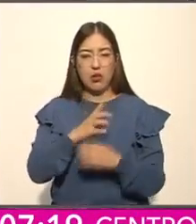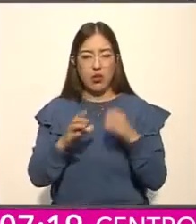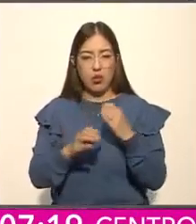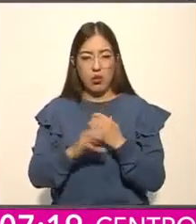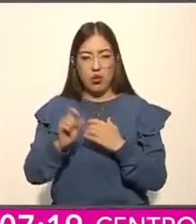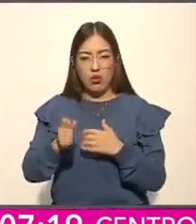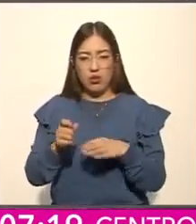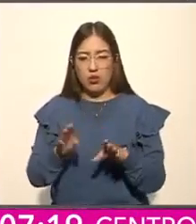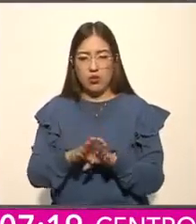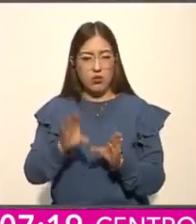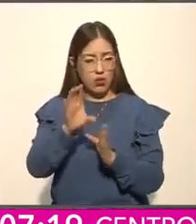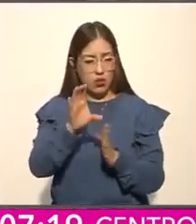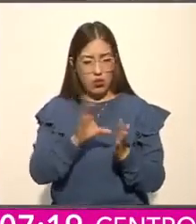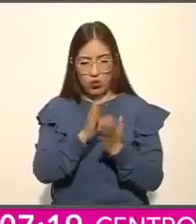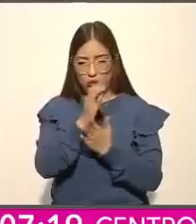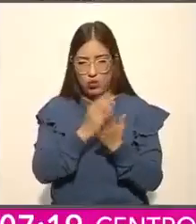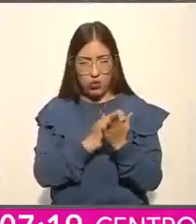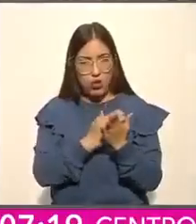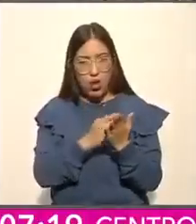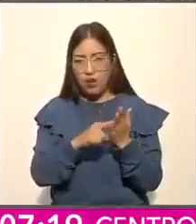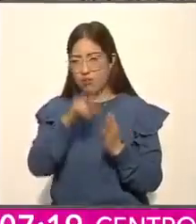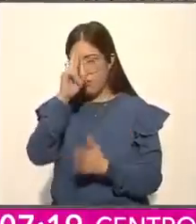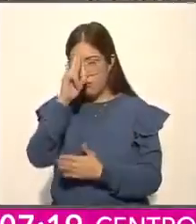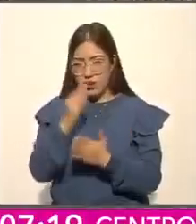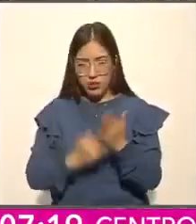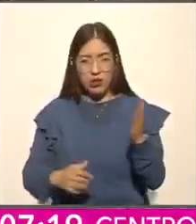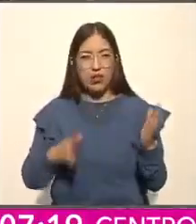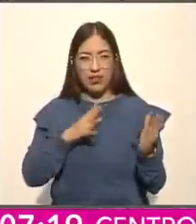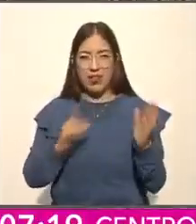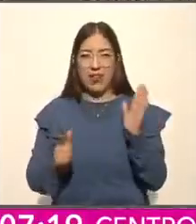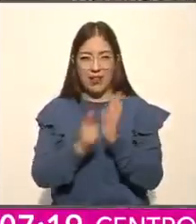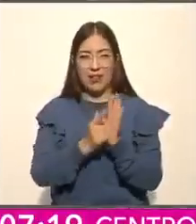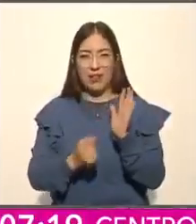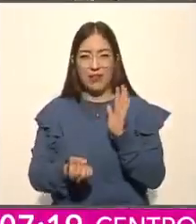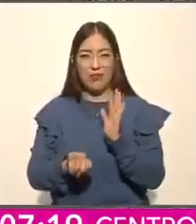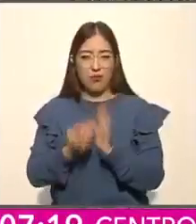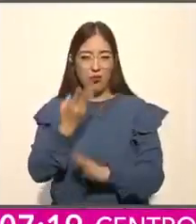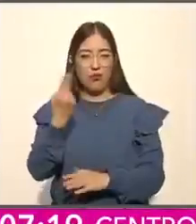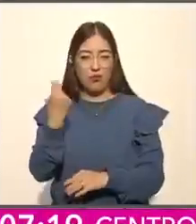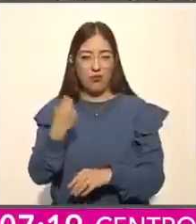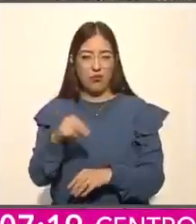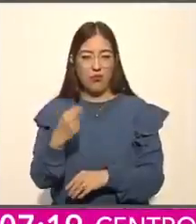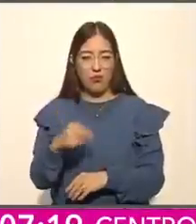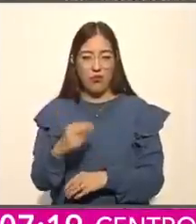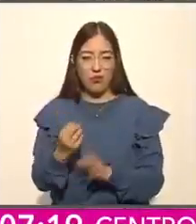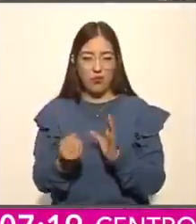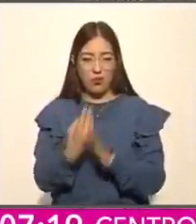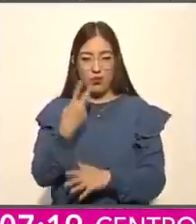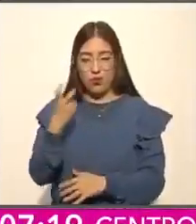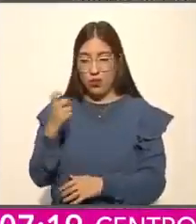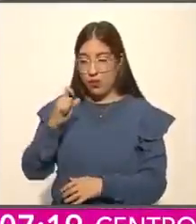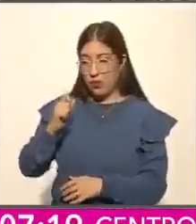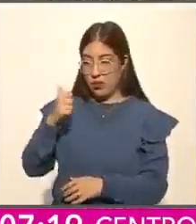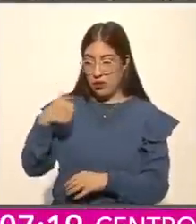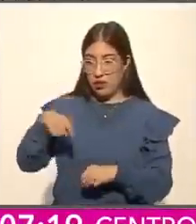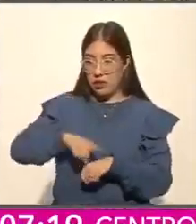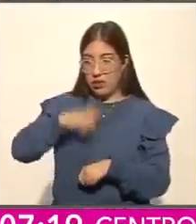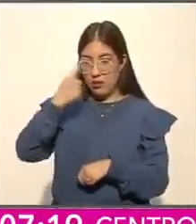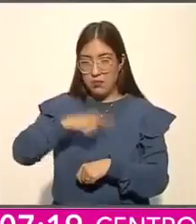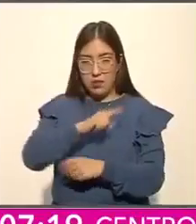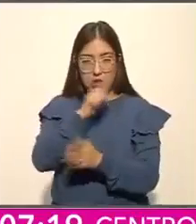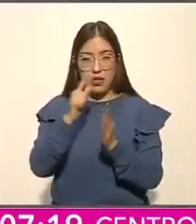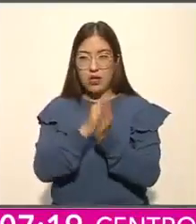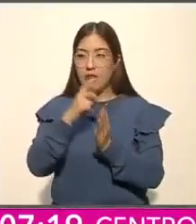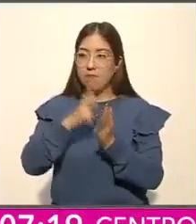de inconstitucionalidad. A Zedillo le bastaron 26 días para realizar su reforma